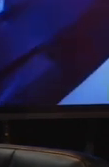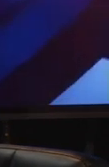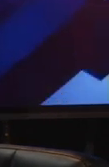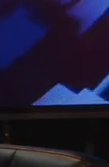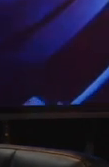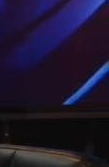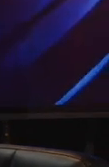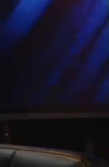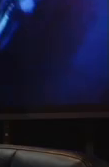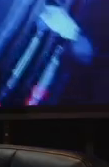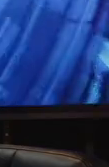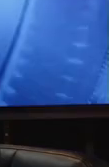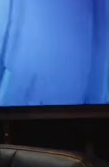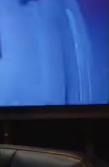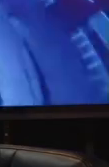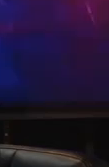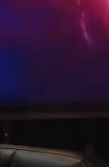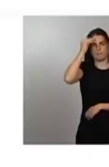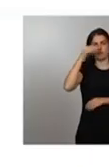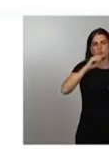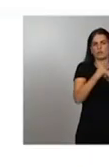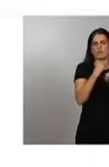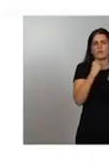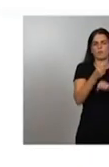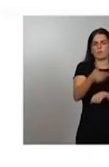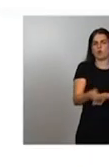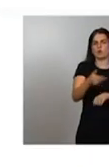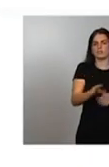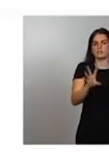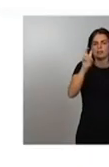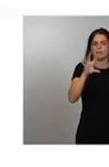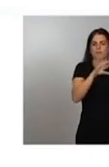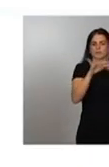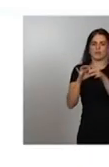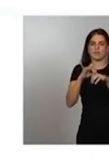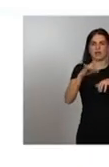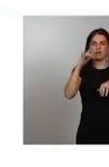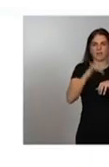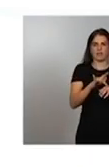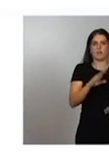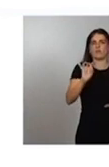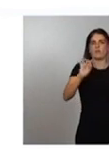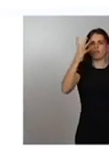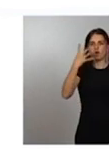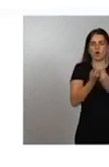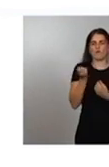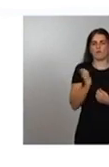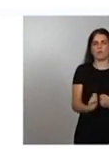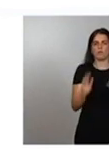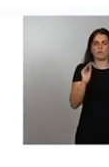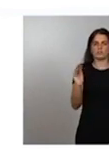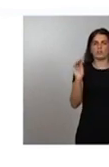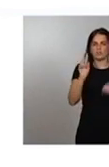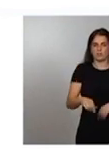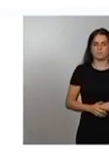a Yolanda en contra de Podemos. Todos los aliados que tenía Podemos de